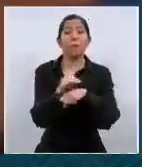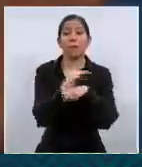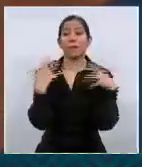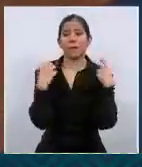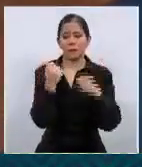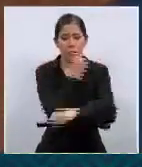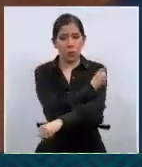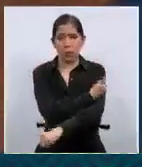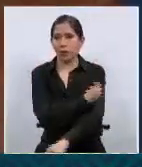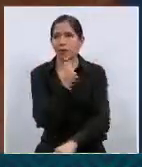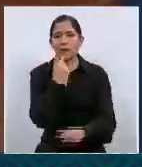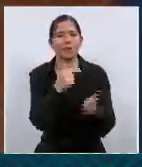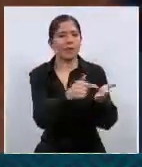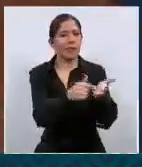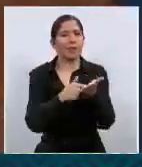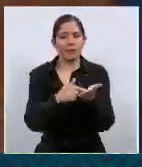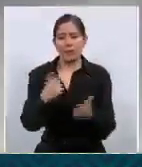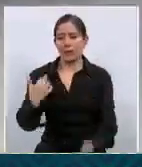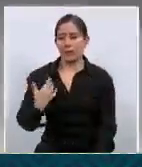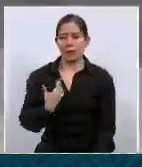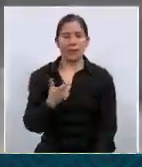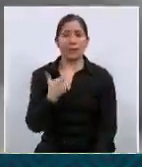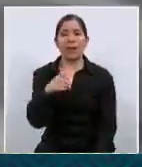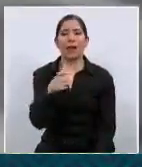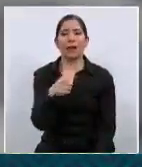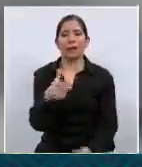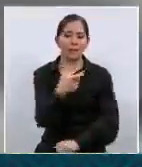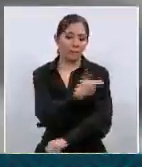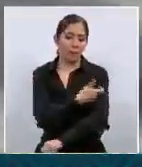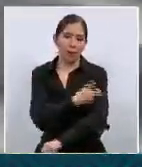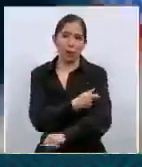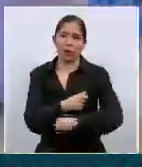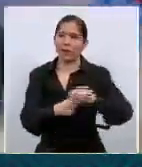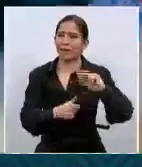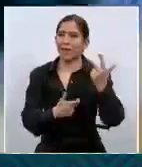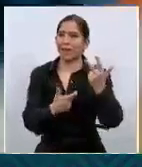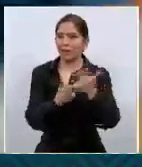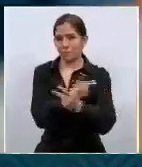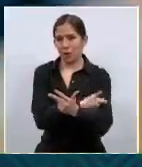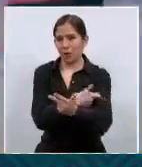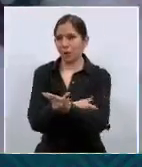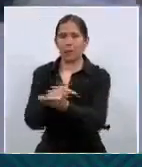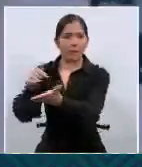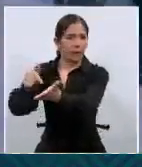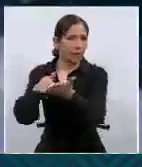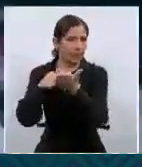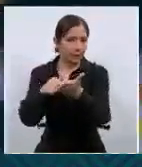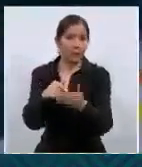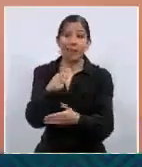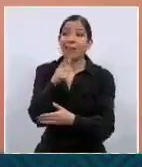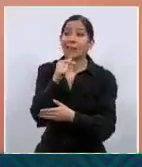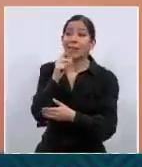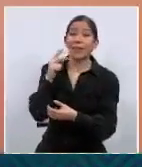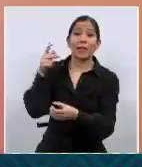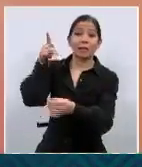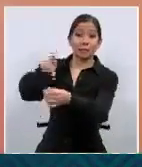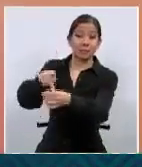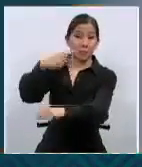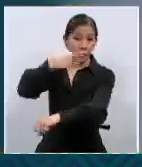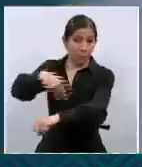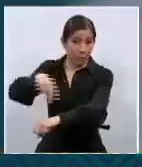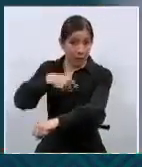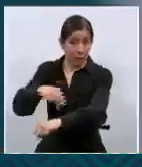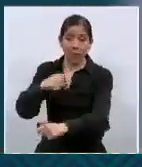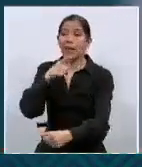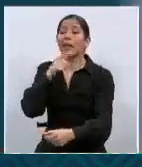carnet de vacunación hasta la tercera dosis será un requisito para fraternos, espectadores y otros que intervienen en esta fiesta